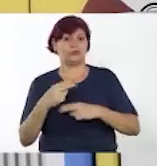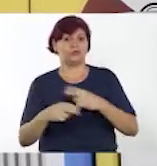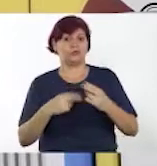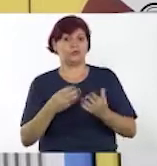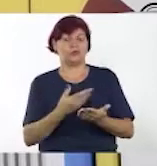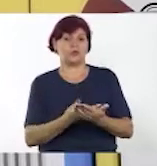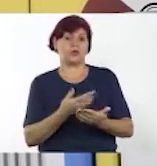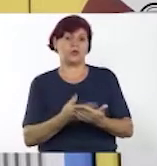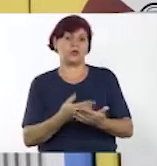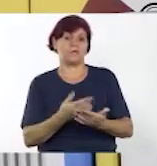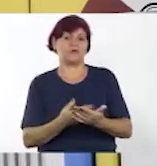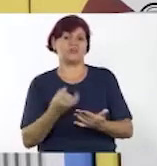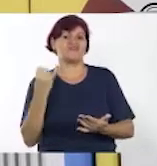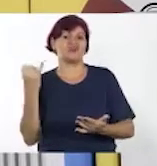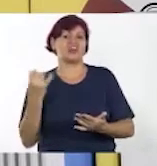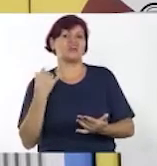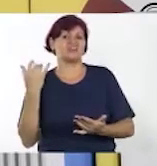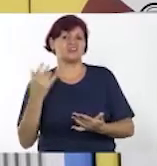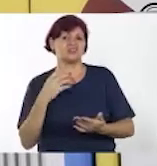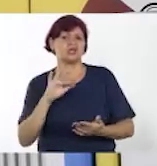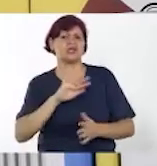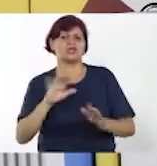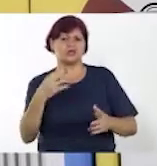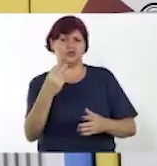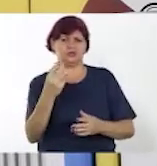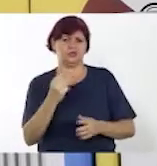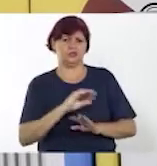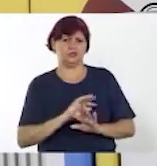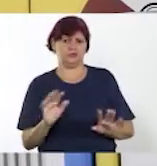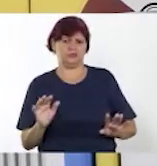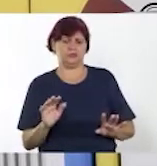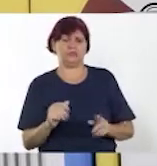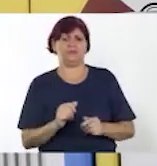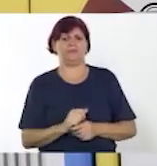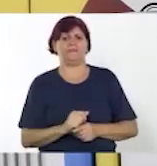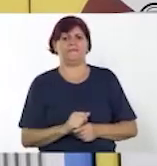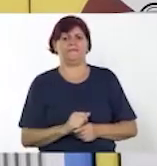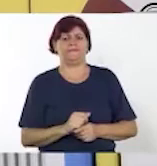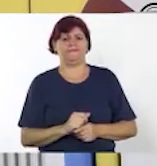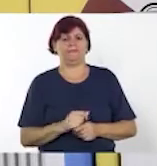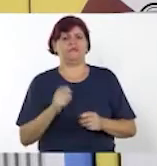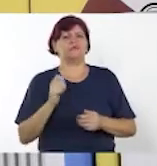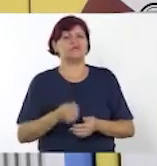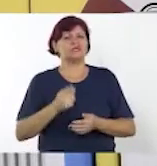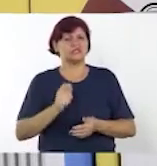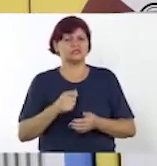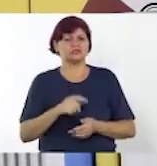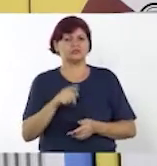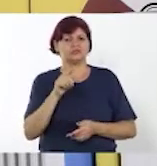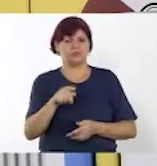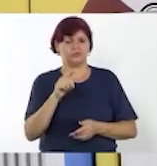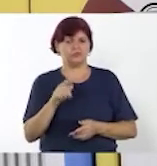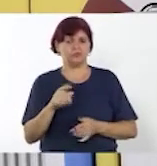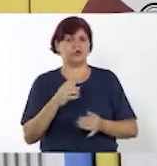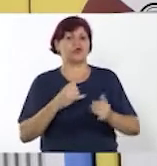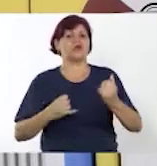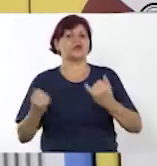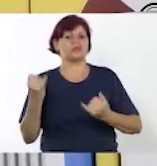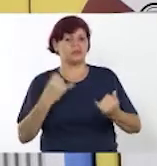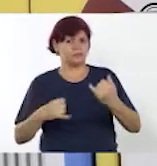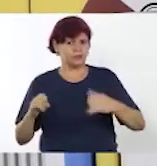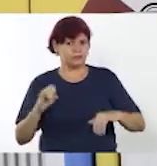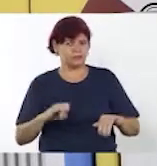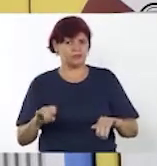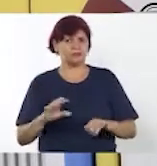que saber si es o no identidad, porque lo que nos están haciendo es que pruebe la identidad y ya nos los están